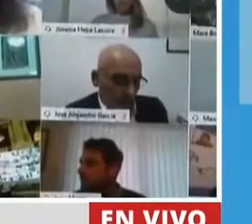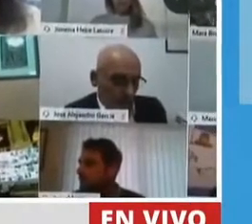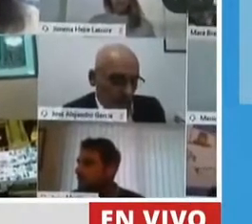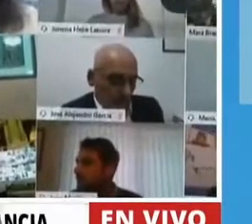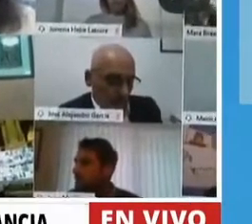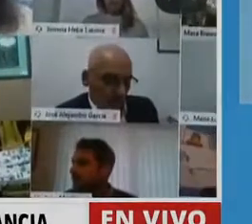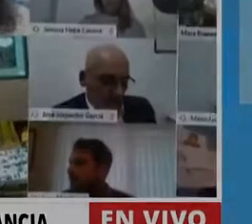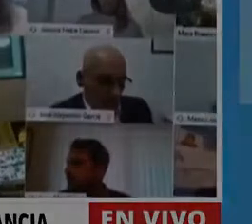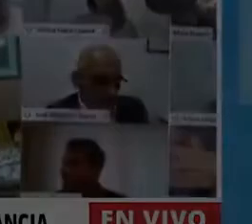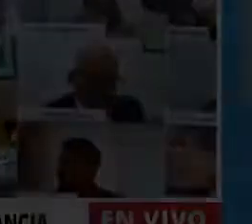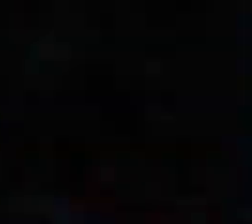Gracias, diputada.